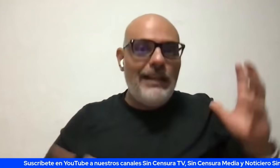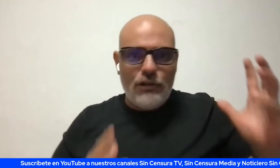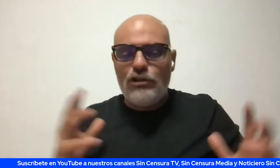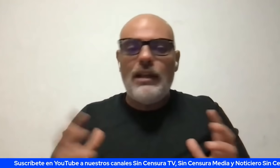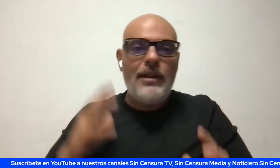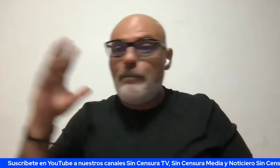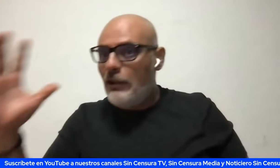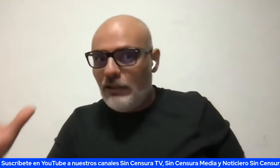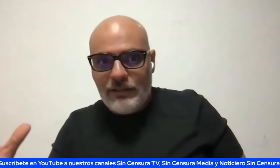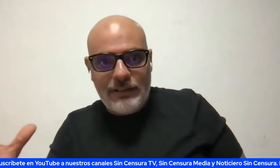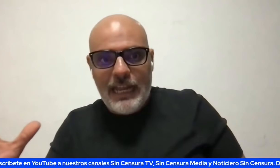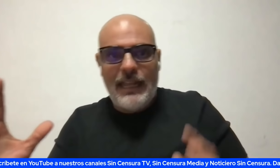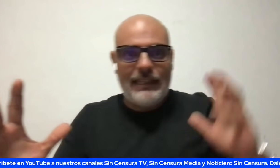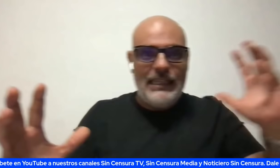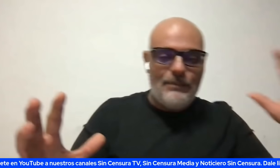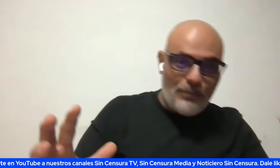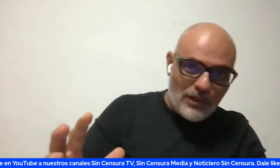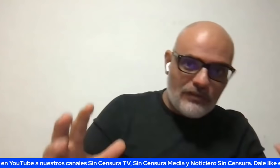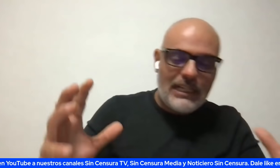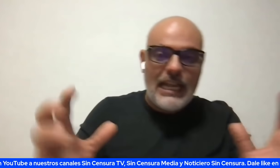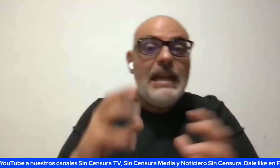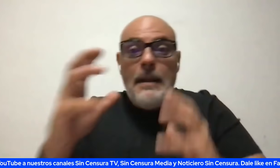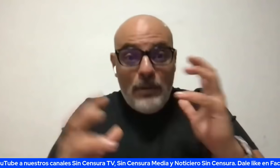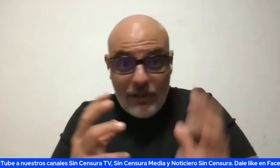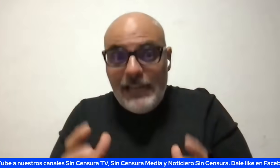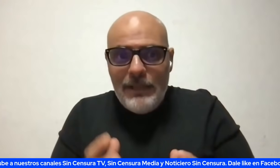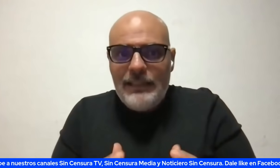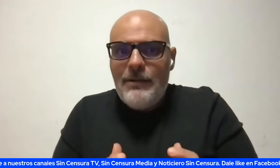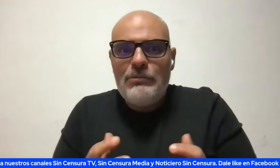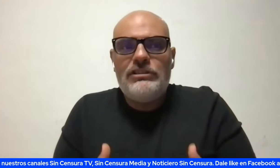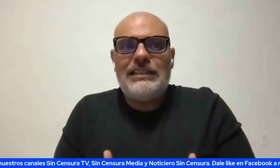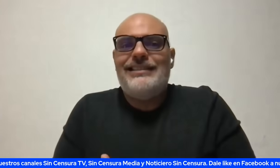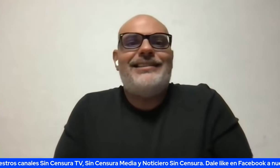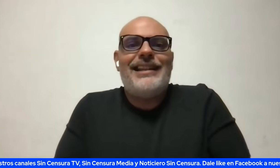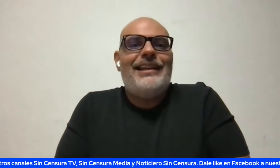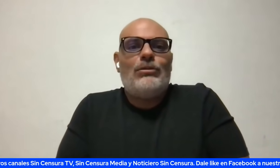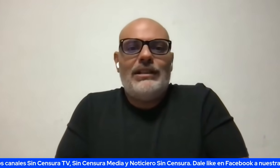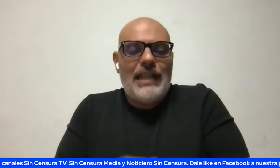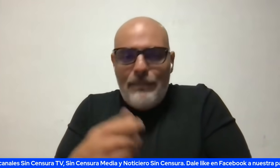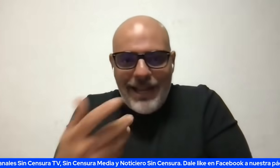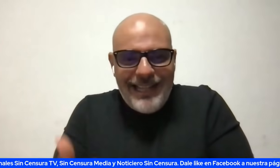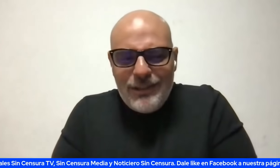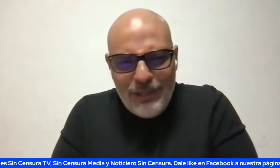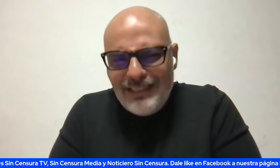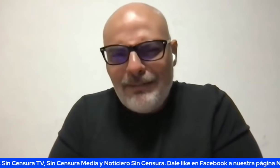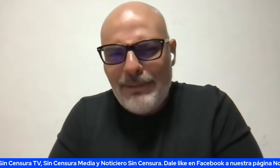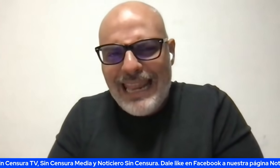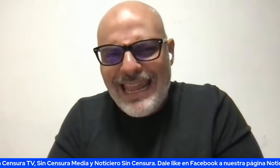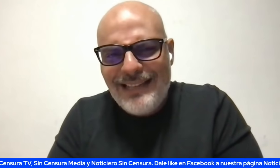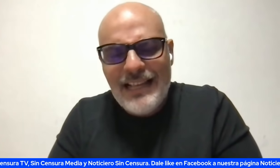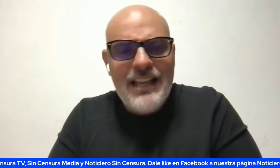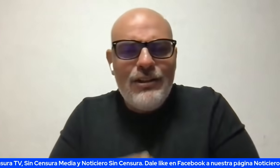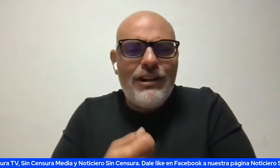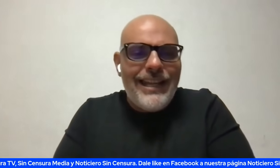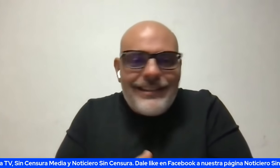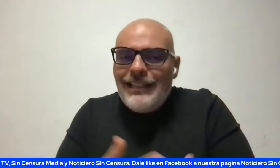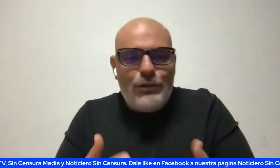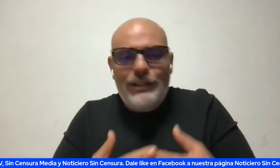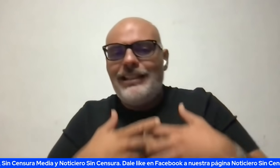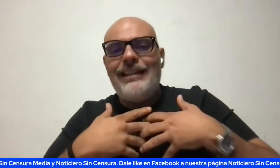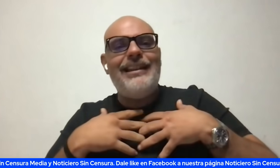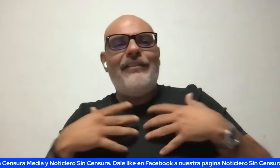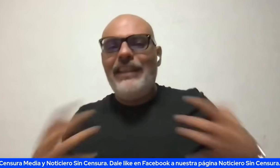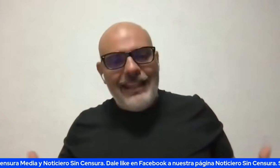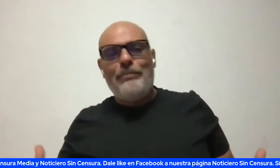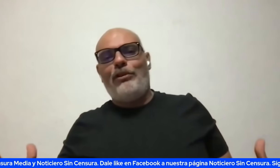debate público todavía, opiniones aquí, opiniones acá, pero realmente vamos, que se salga de Twitter. Apaga el Twitter, Peláez. No creas